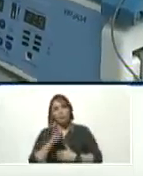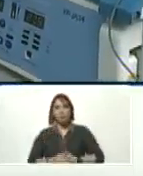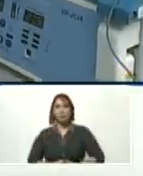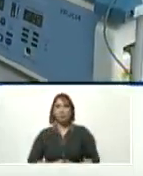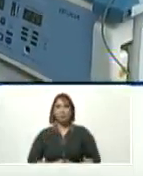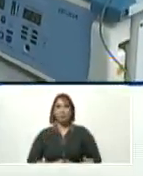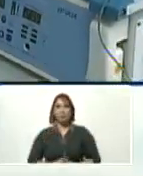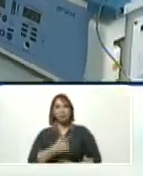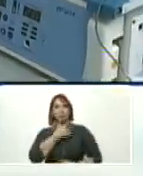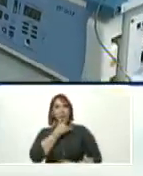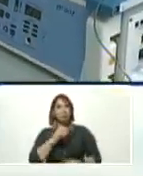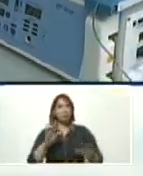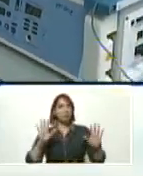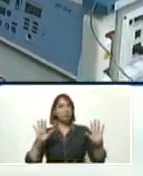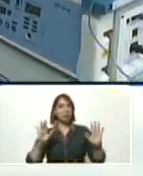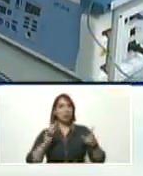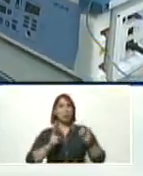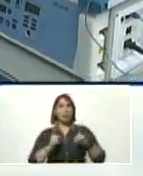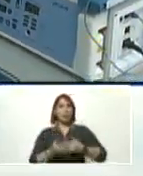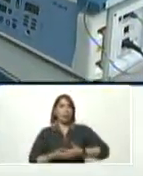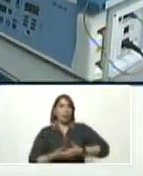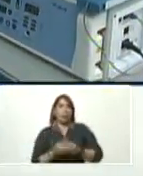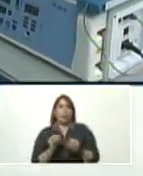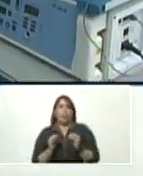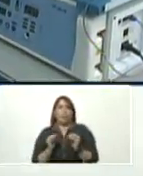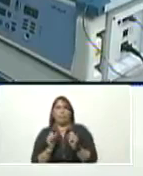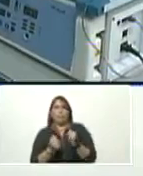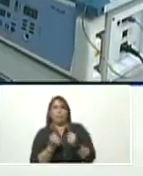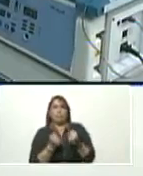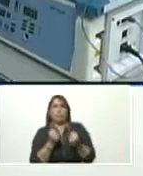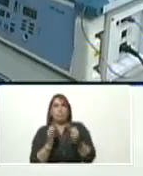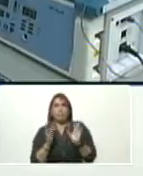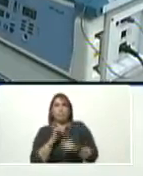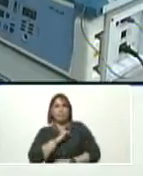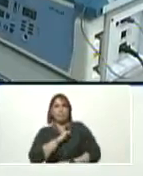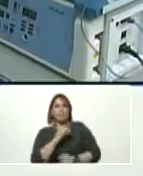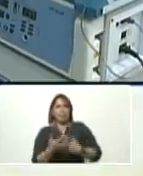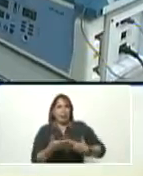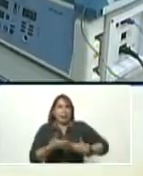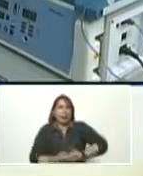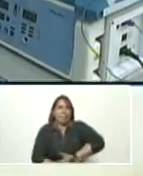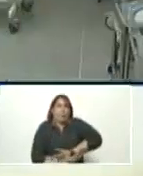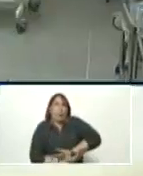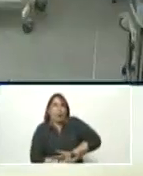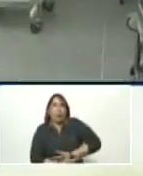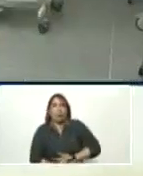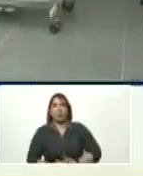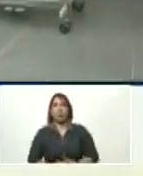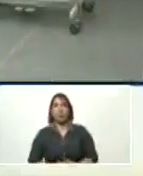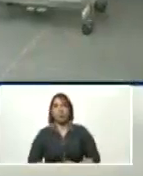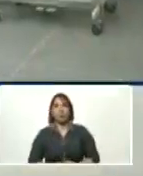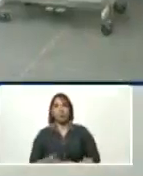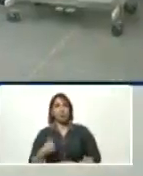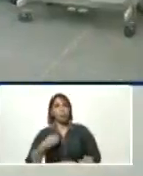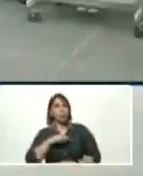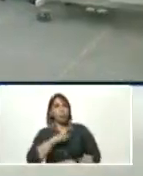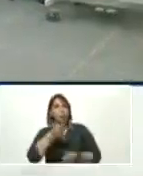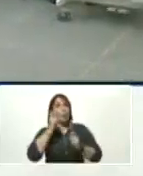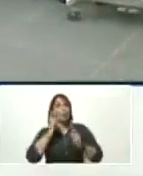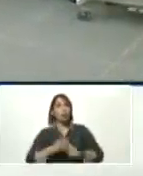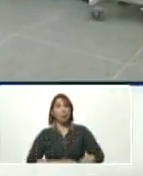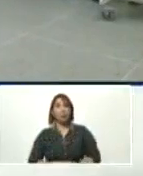¡Qué facilidad! Uno a veces va cargado a un muchachito así recién nacido y hay que agarrarlo duro. Eso lo aprende uno